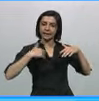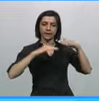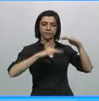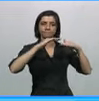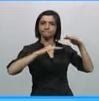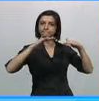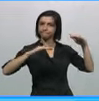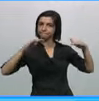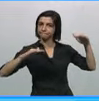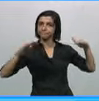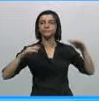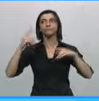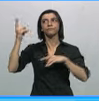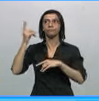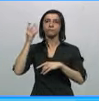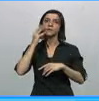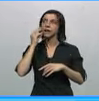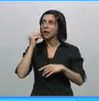Exacto. Pero